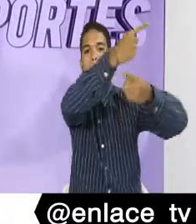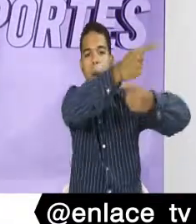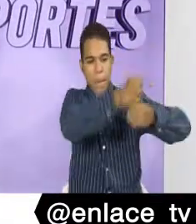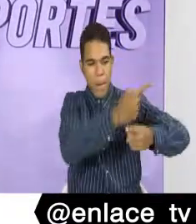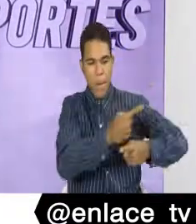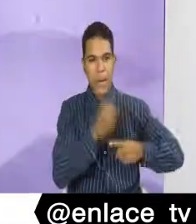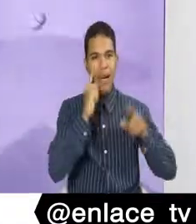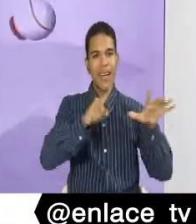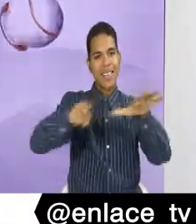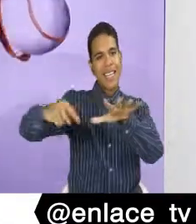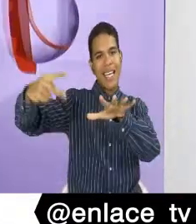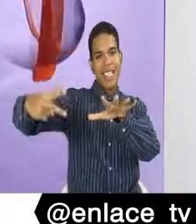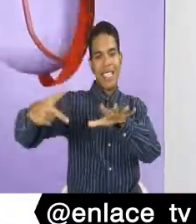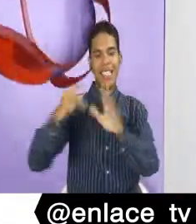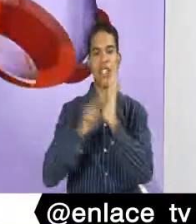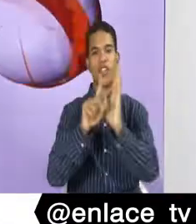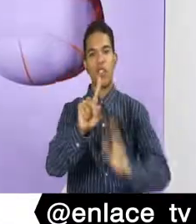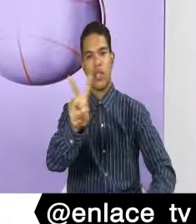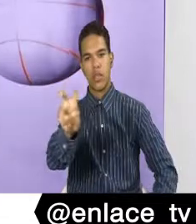segundo semestre de